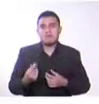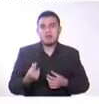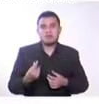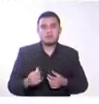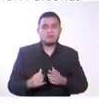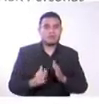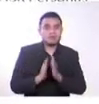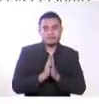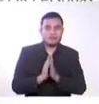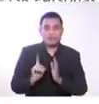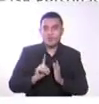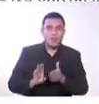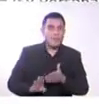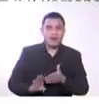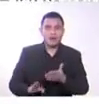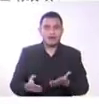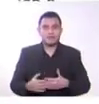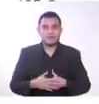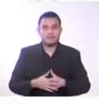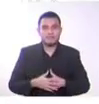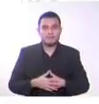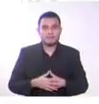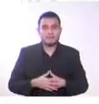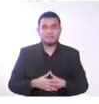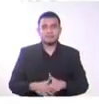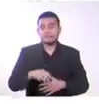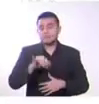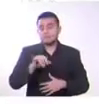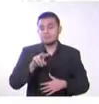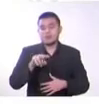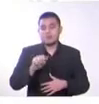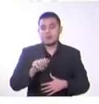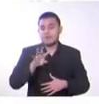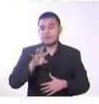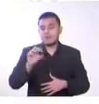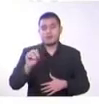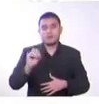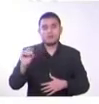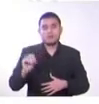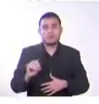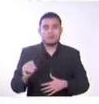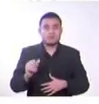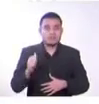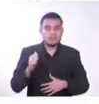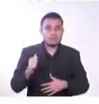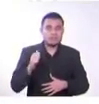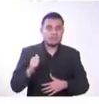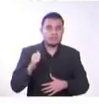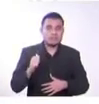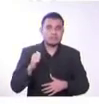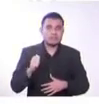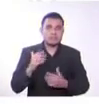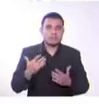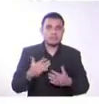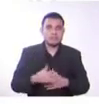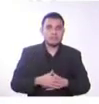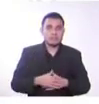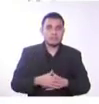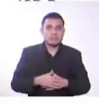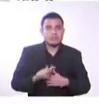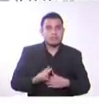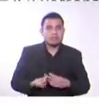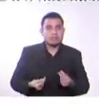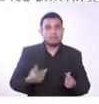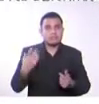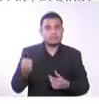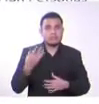evadir. Y en el caso del IVA es el 40% de evasión. Es un dato bastante